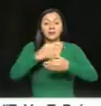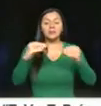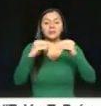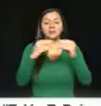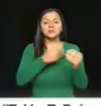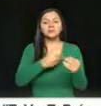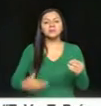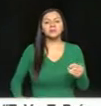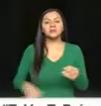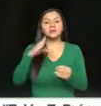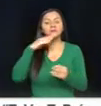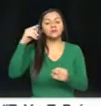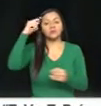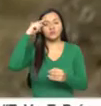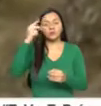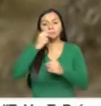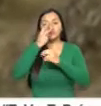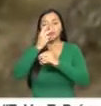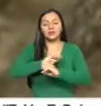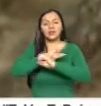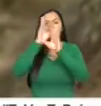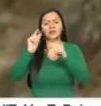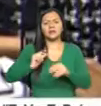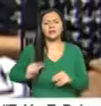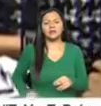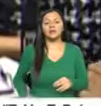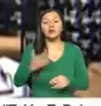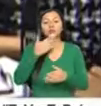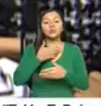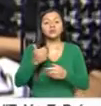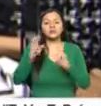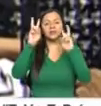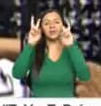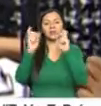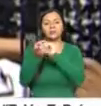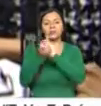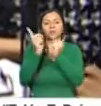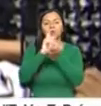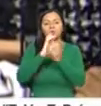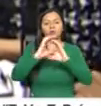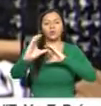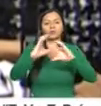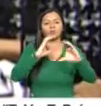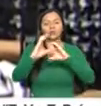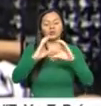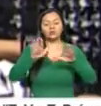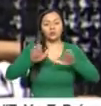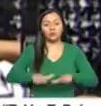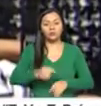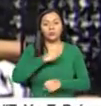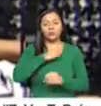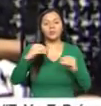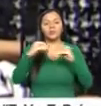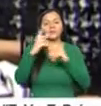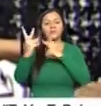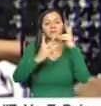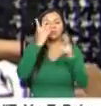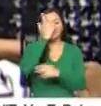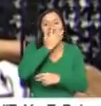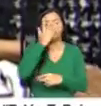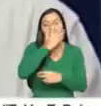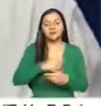presidente Rafael Correa aclaró varios detalles sobre el tema durante su encuentro con medios de comunicación locales en su visita a